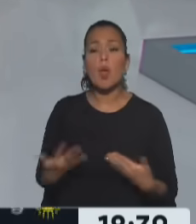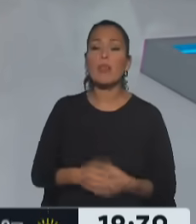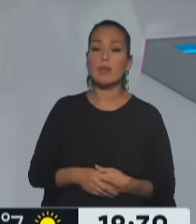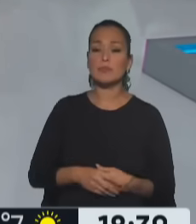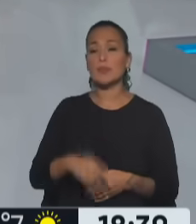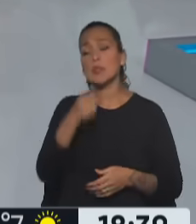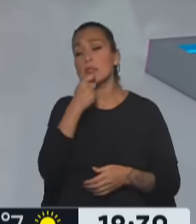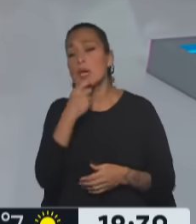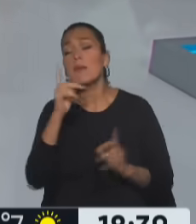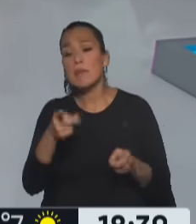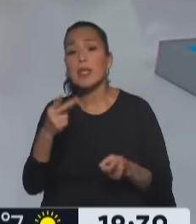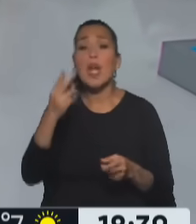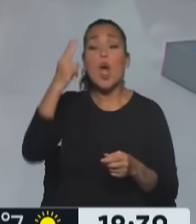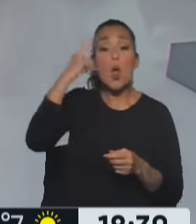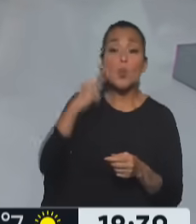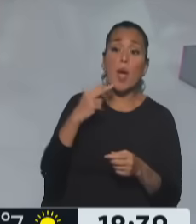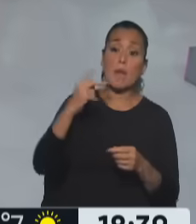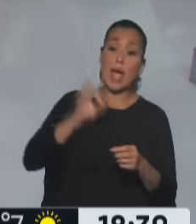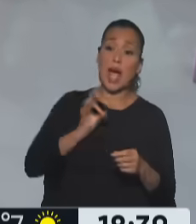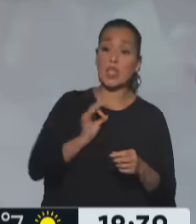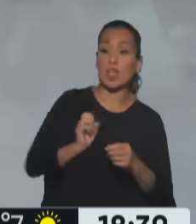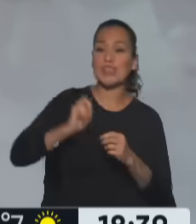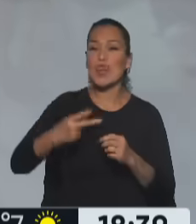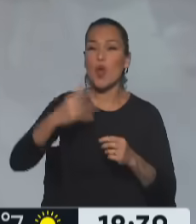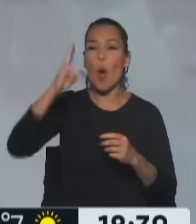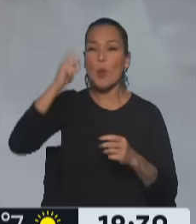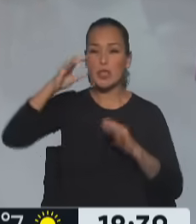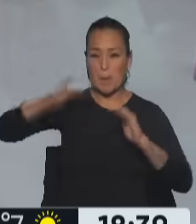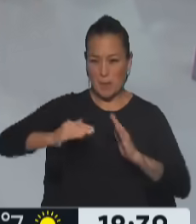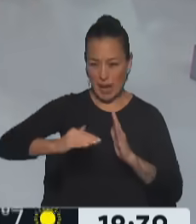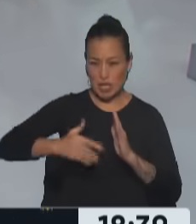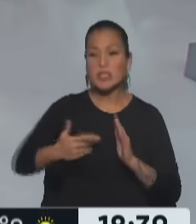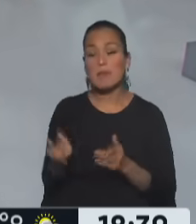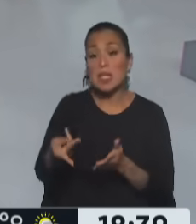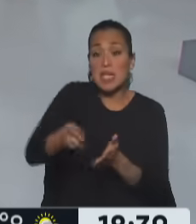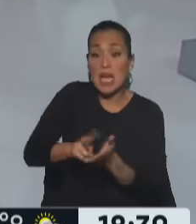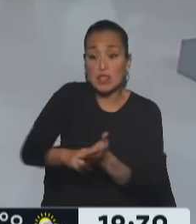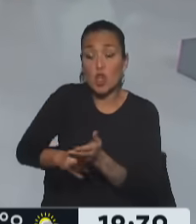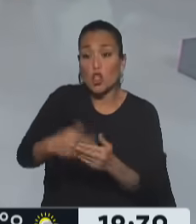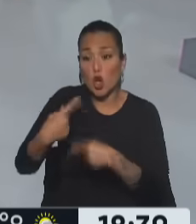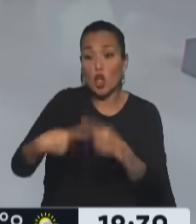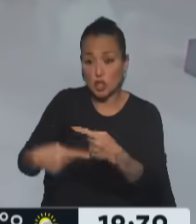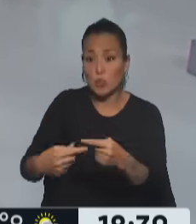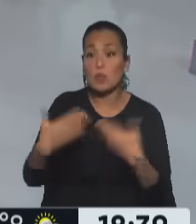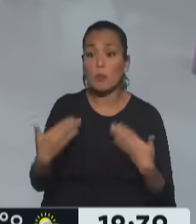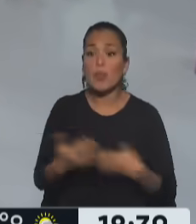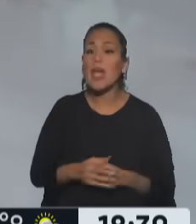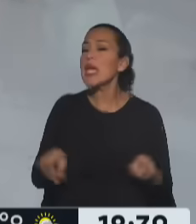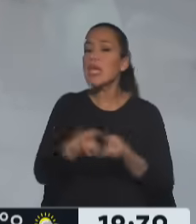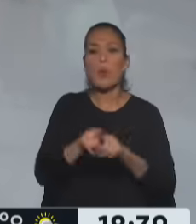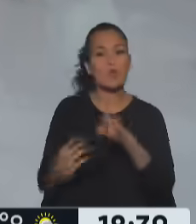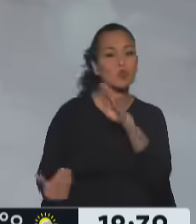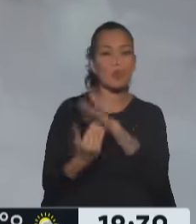duran 9 años en sus cargos con una reelección consecutiva. Bueno, al igual que la Suprema Corte. Así es. Igual, bueno,